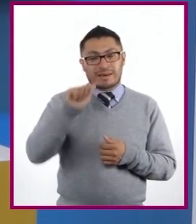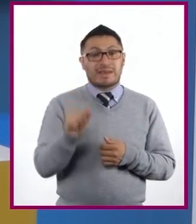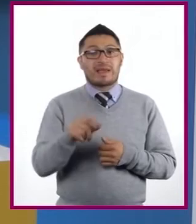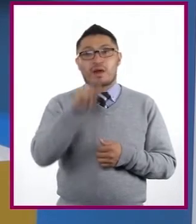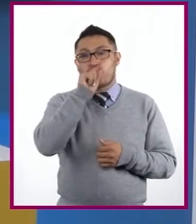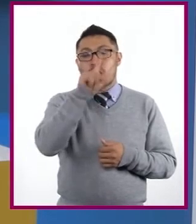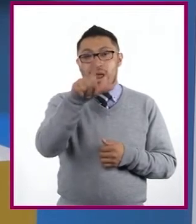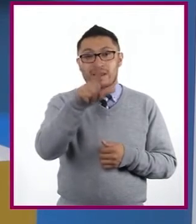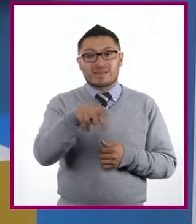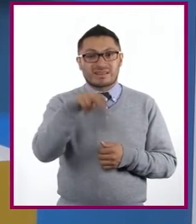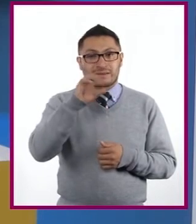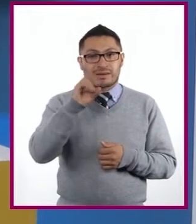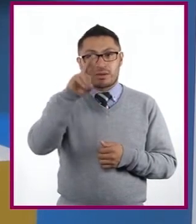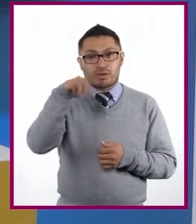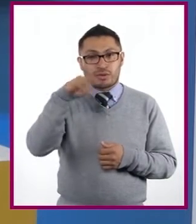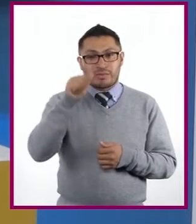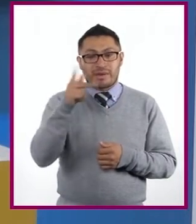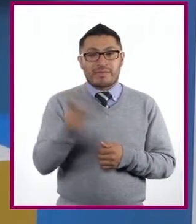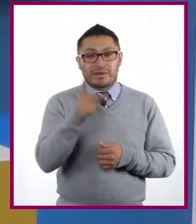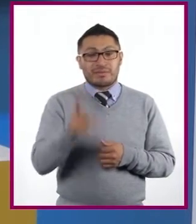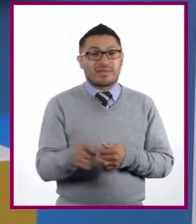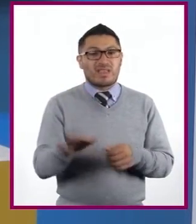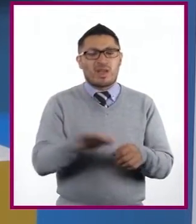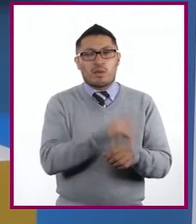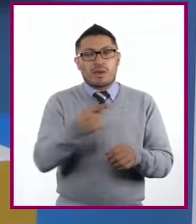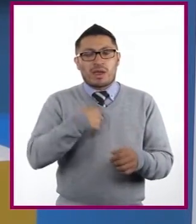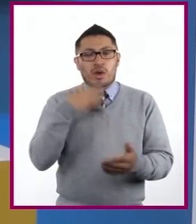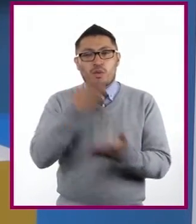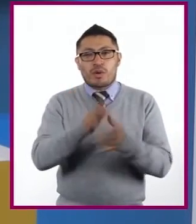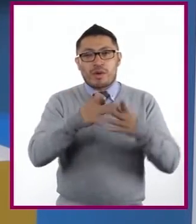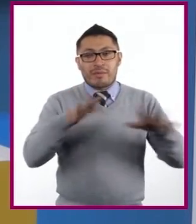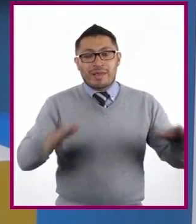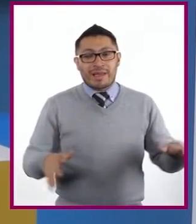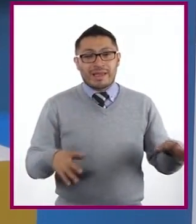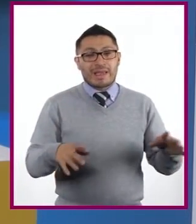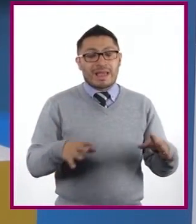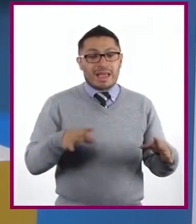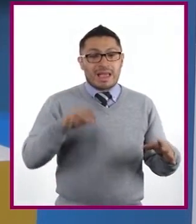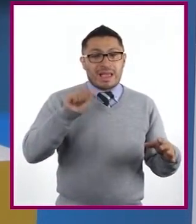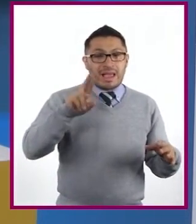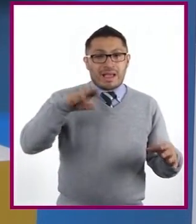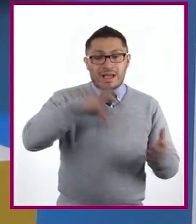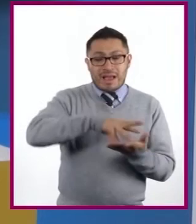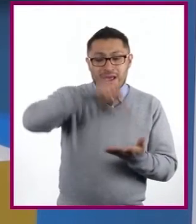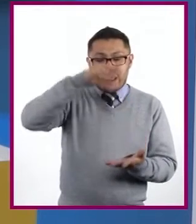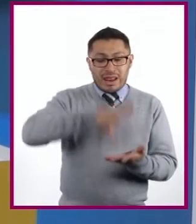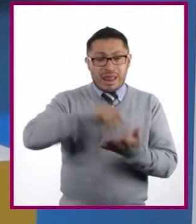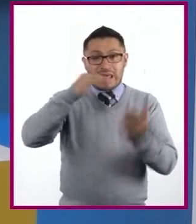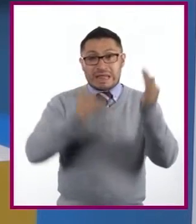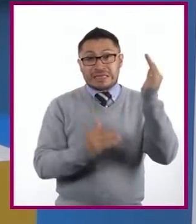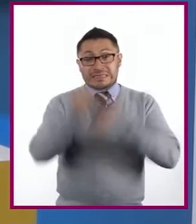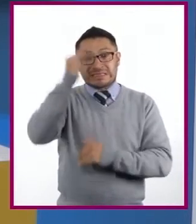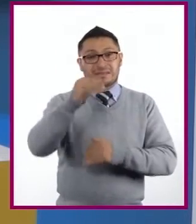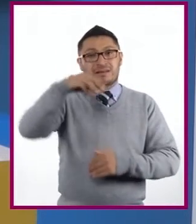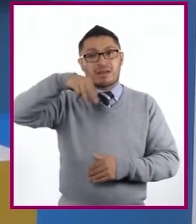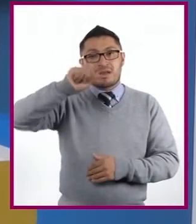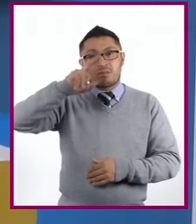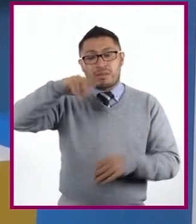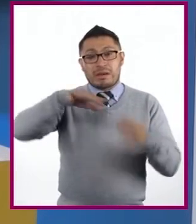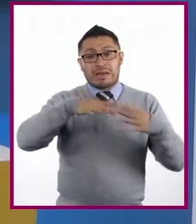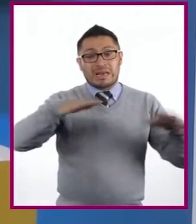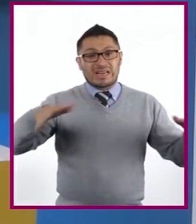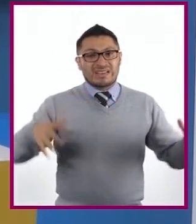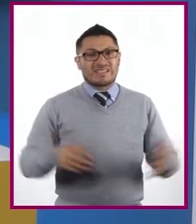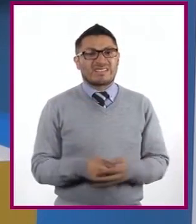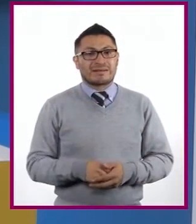nos pregunta, ¿por qué cuando uno va a la playa la temperatura de la arena es mayor a la del mar? Esa es una